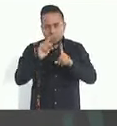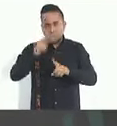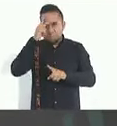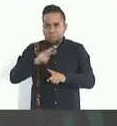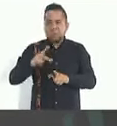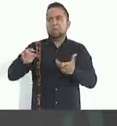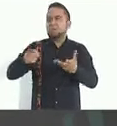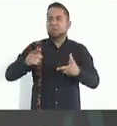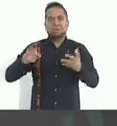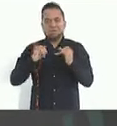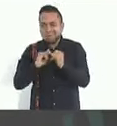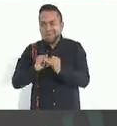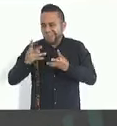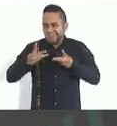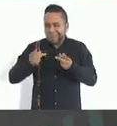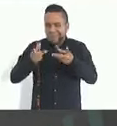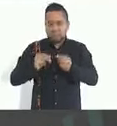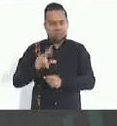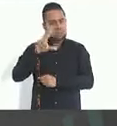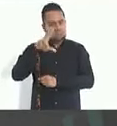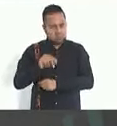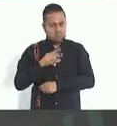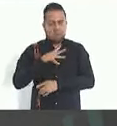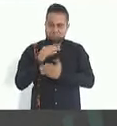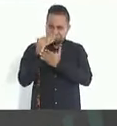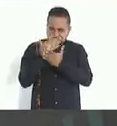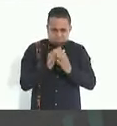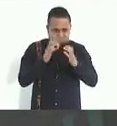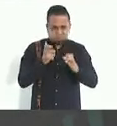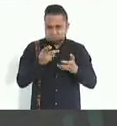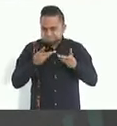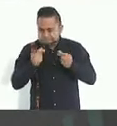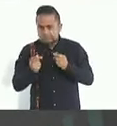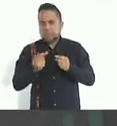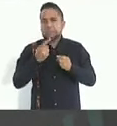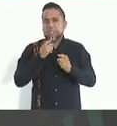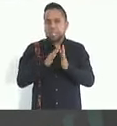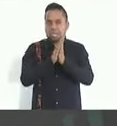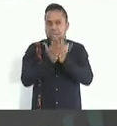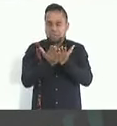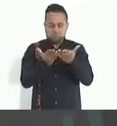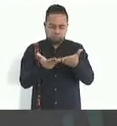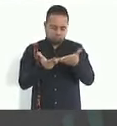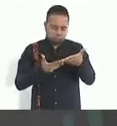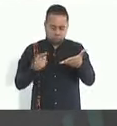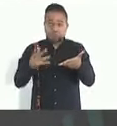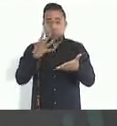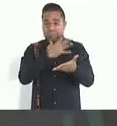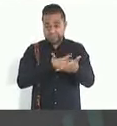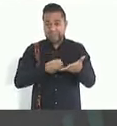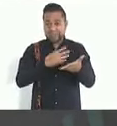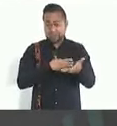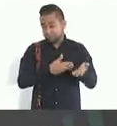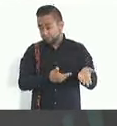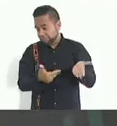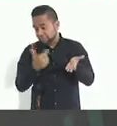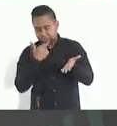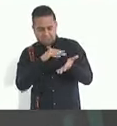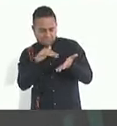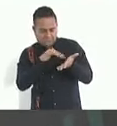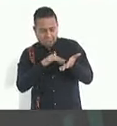republicana. Él, en el libro que le dejó a sus hijos, habla de